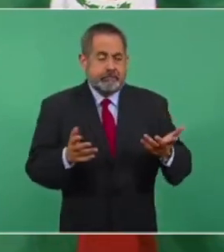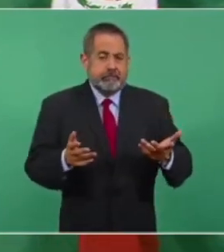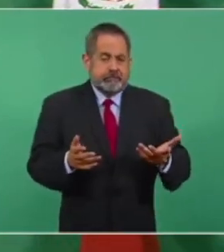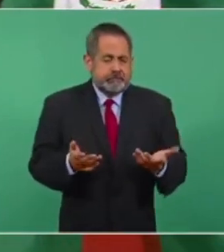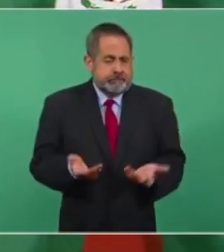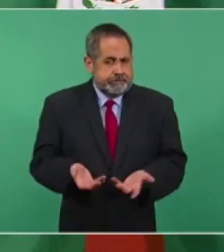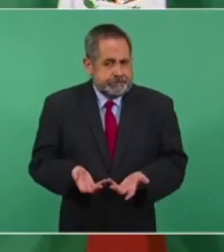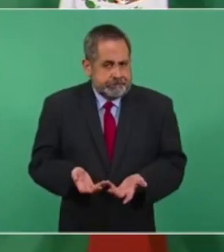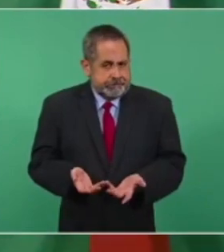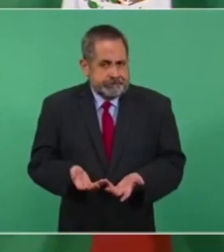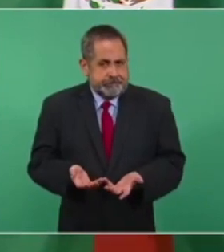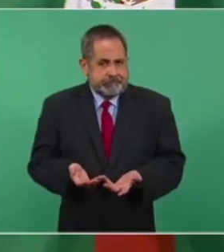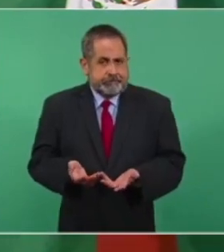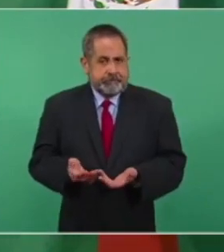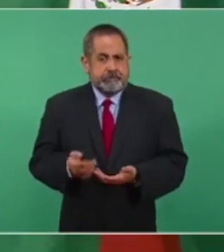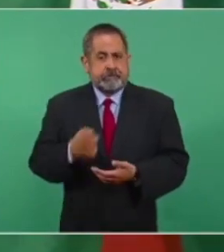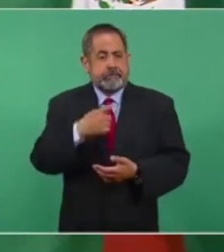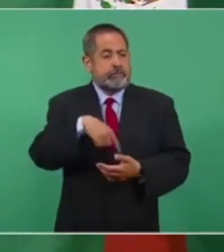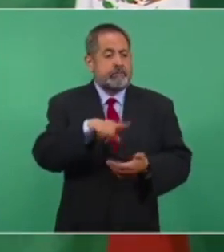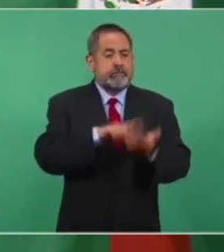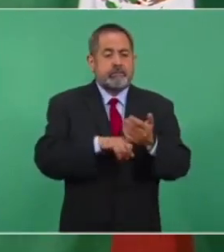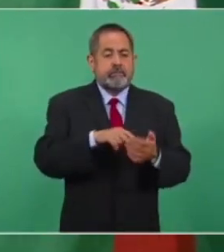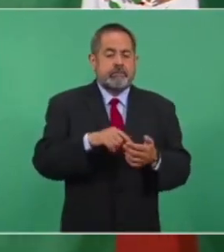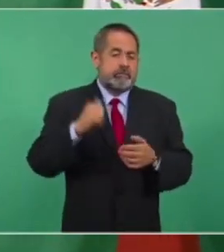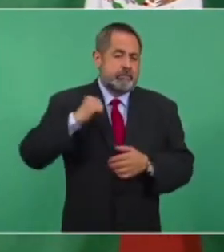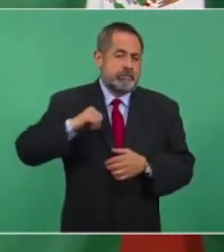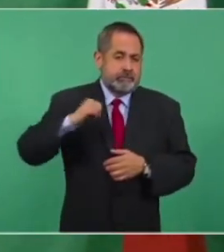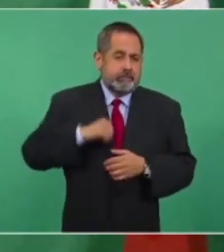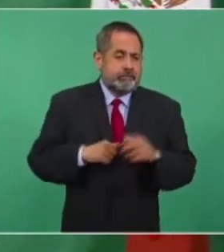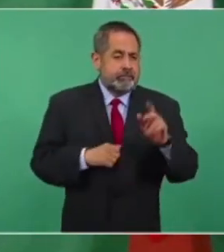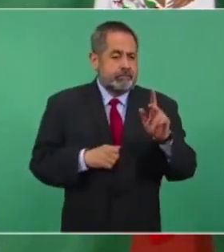cuando el Poder Judicial estaba sometido.